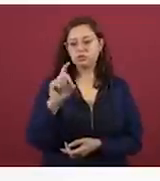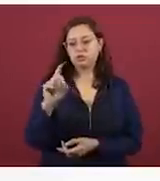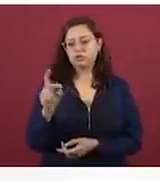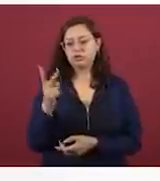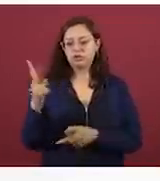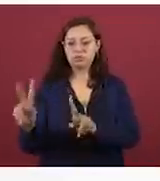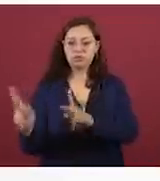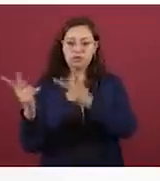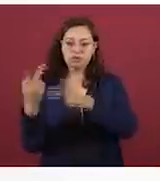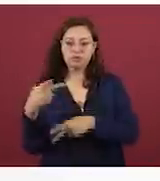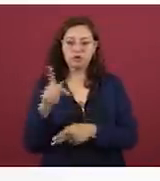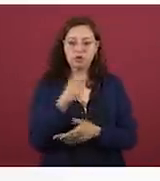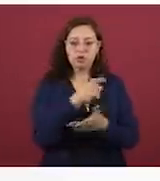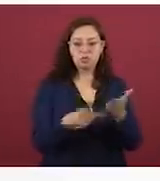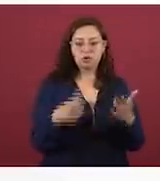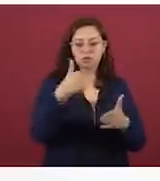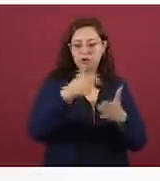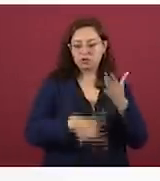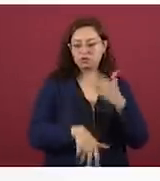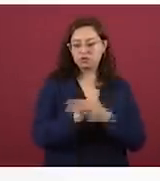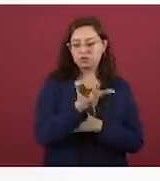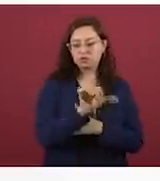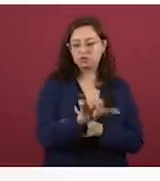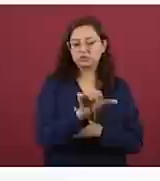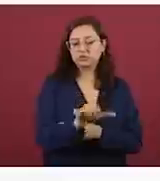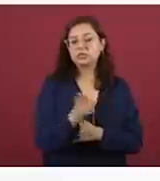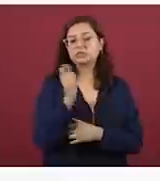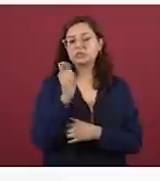16.99 es el precio al que compra, tiene un margen de